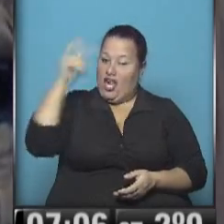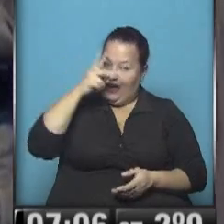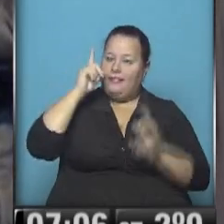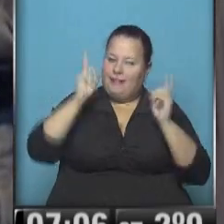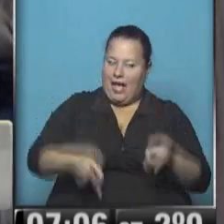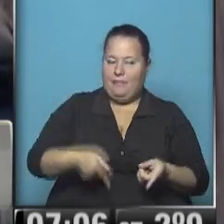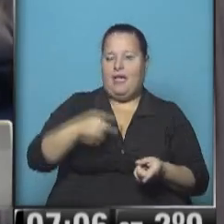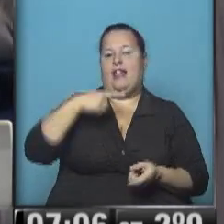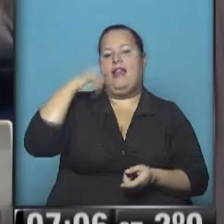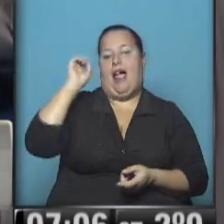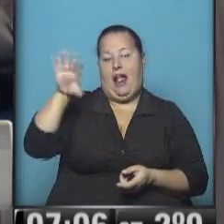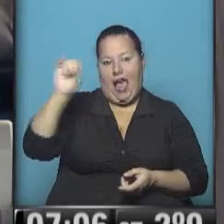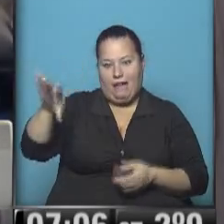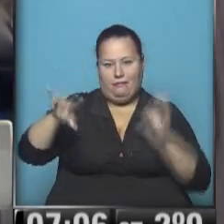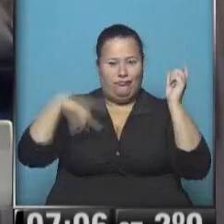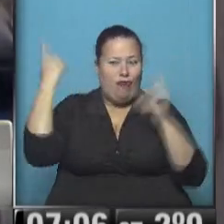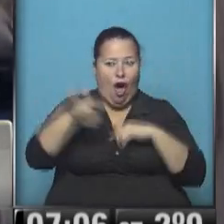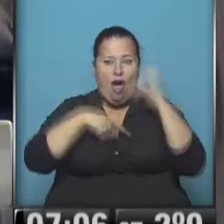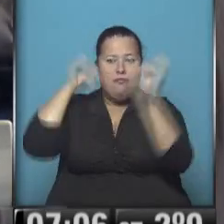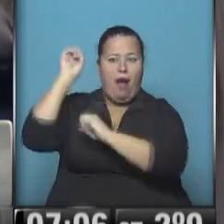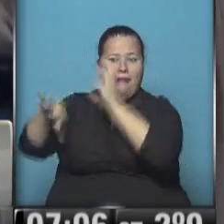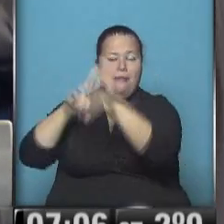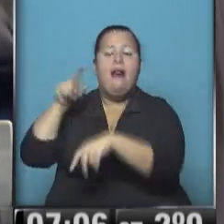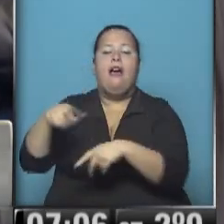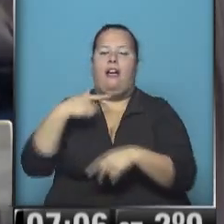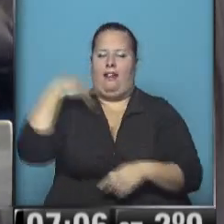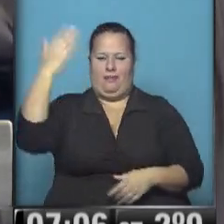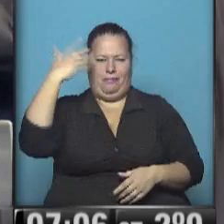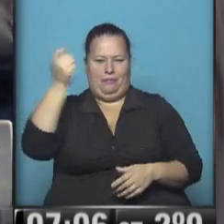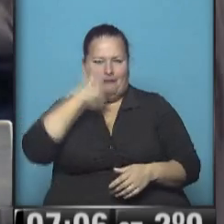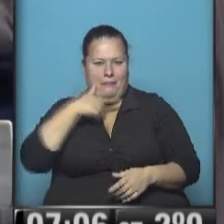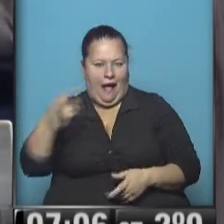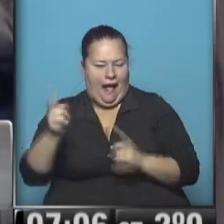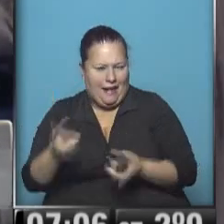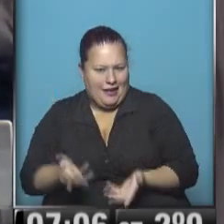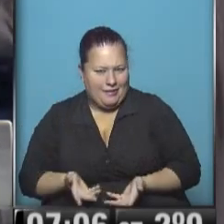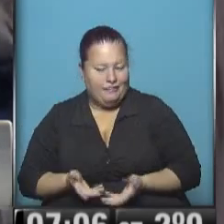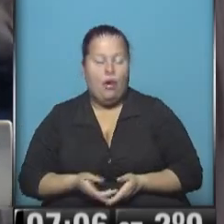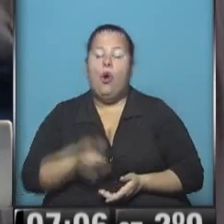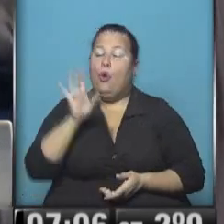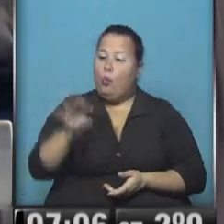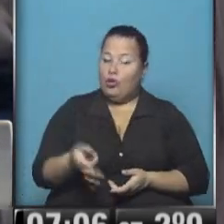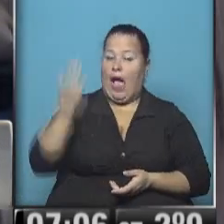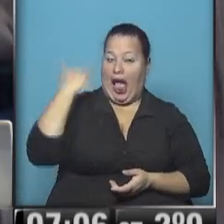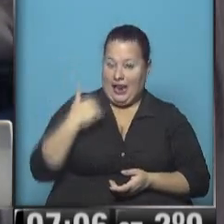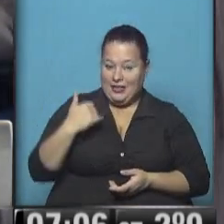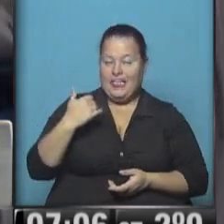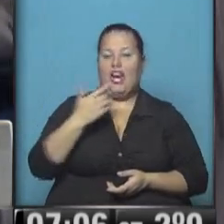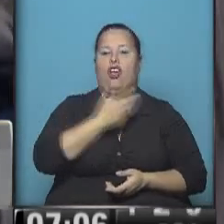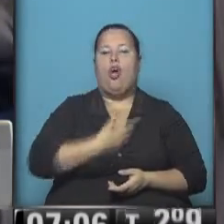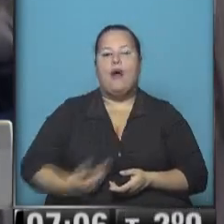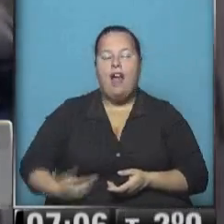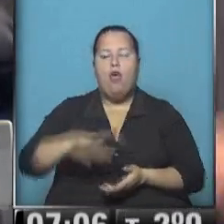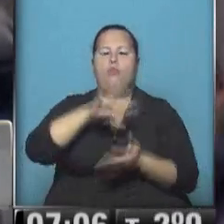a la ola de críticas que despertó el nuevo discurso del mismo Mauricio Macri. O sea que ayer estuvo en Gobernador Gregores, que